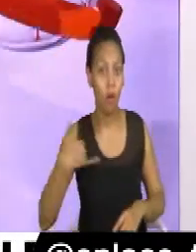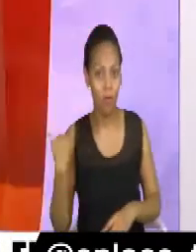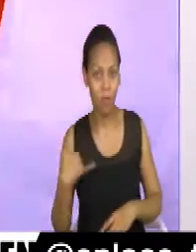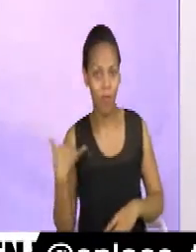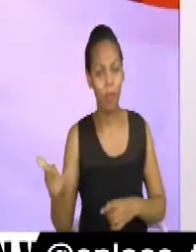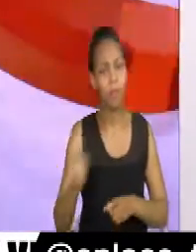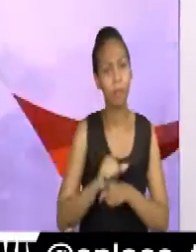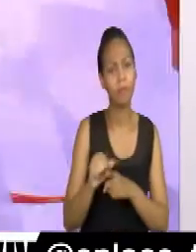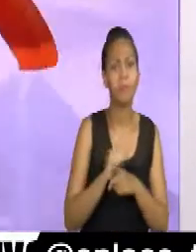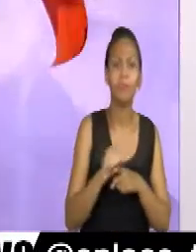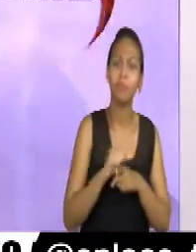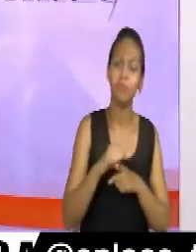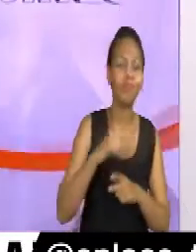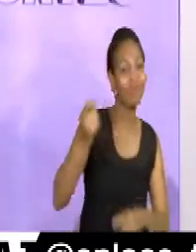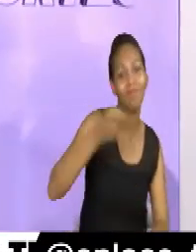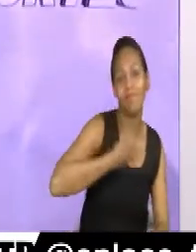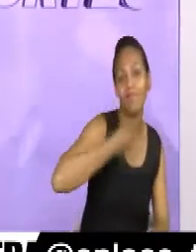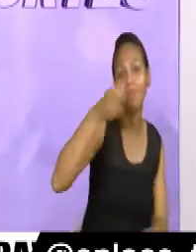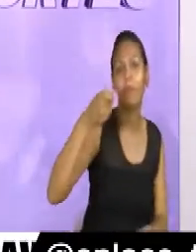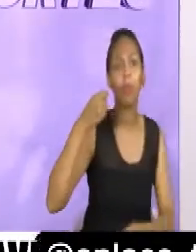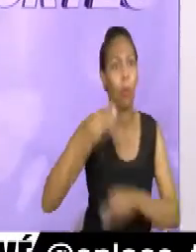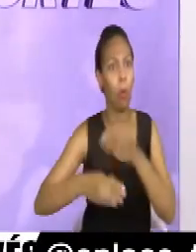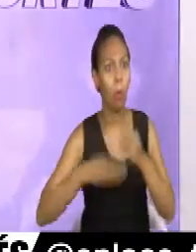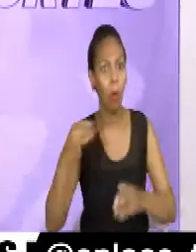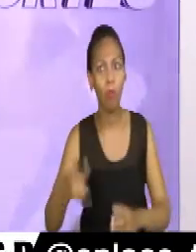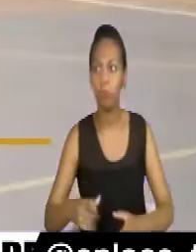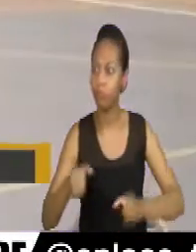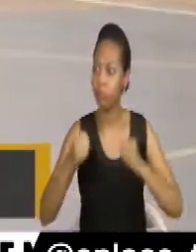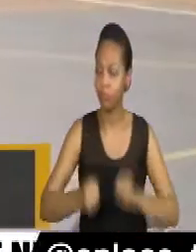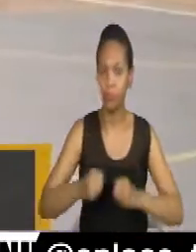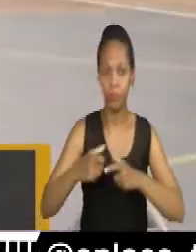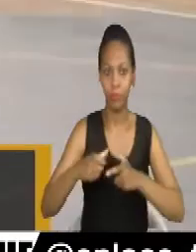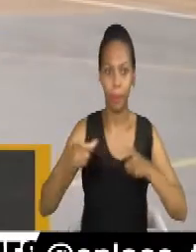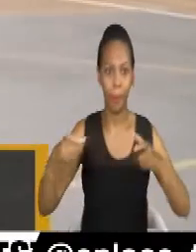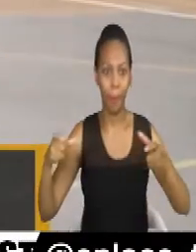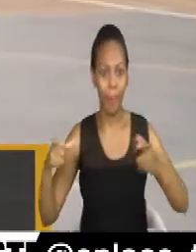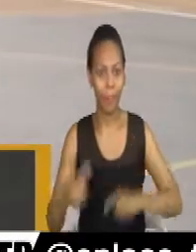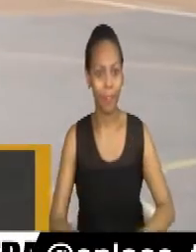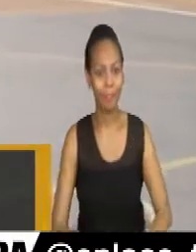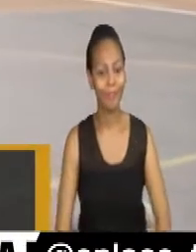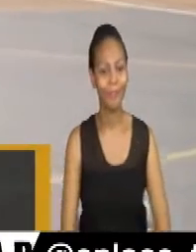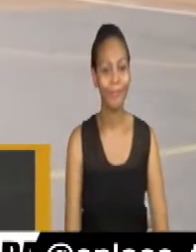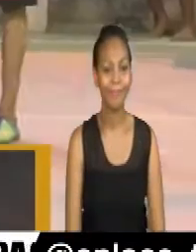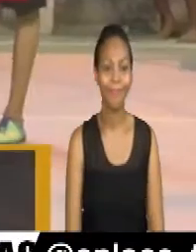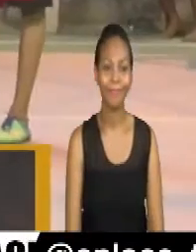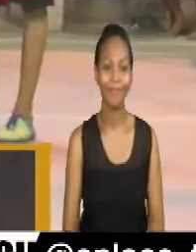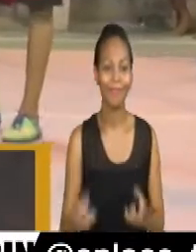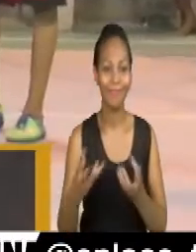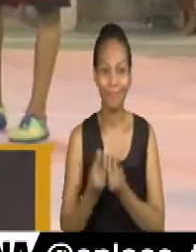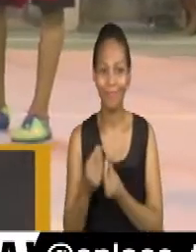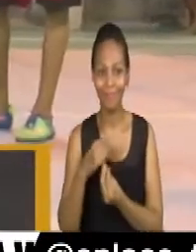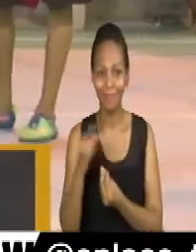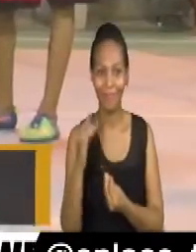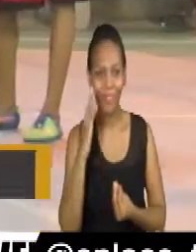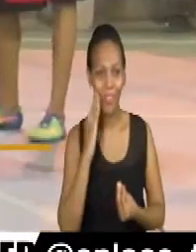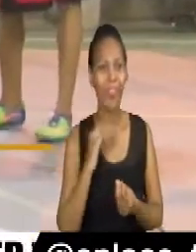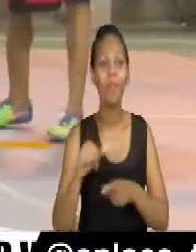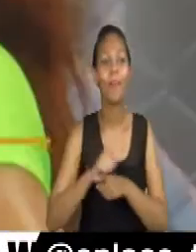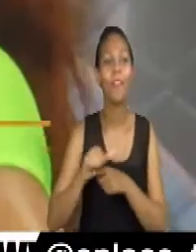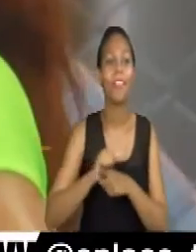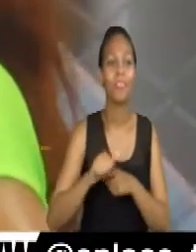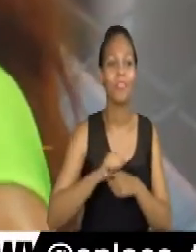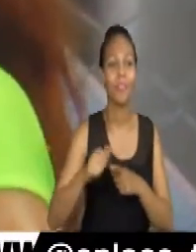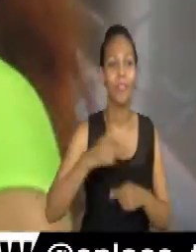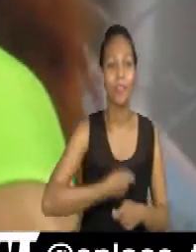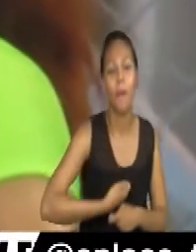poco a poco va ganando espacios en la ciudad. Este grupo de jóvenes que practican Ultimate Frisbee participarán en torneo nacional de